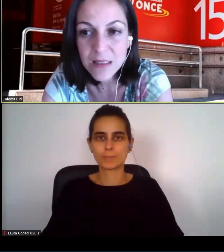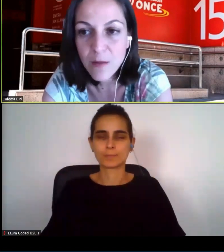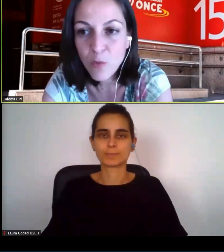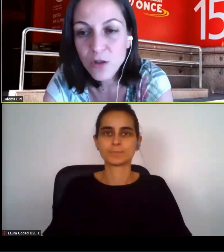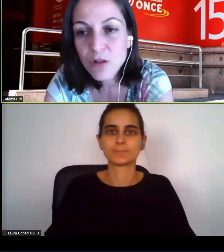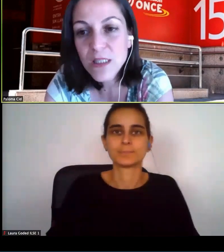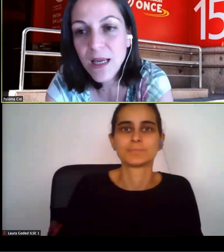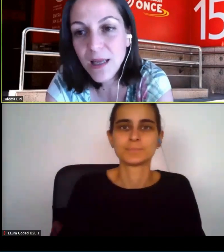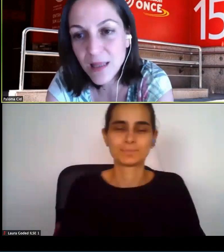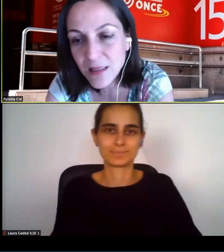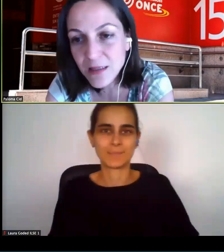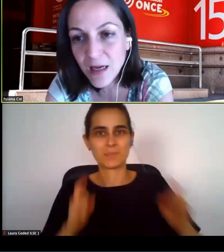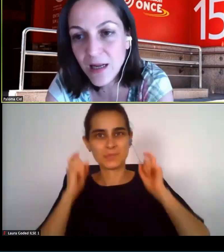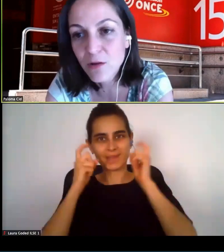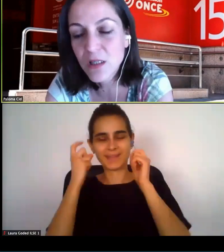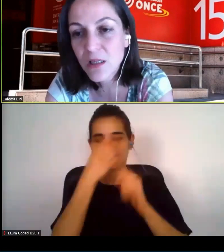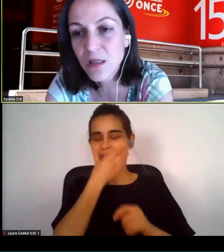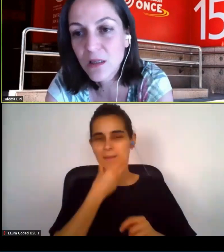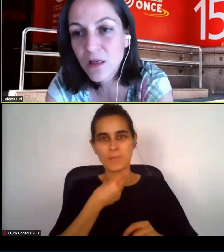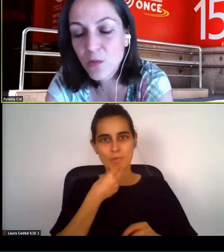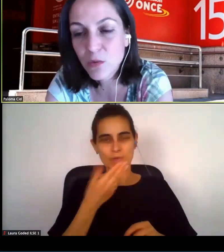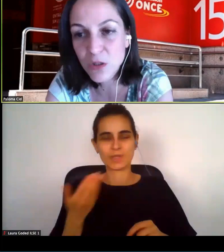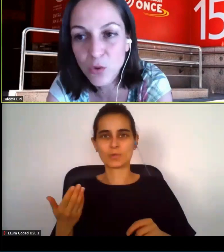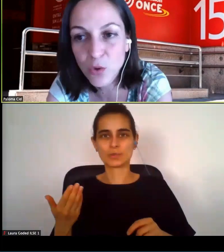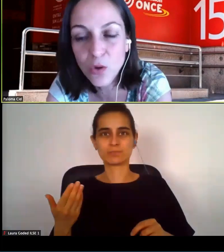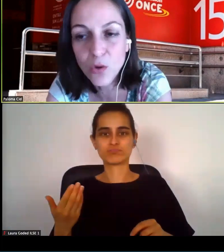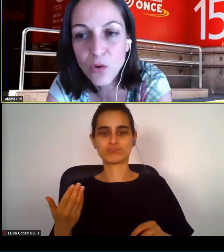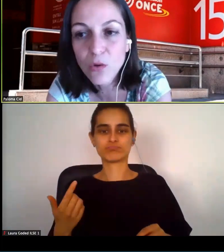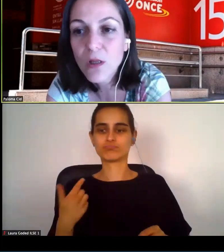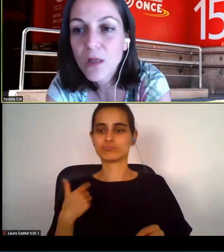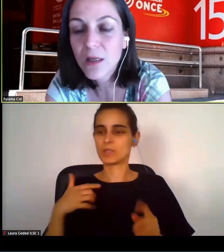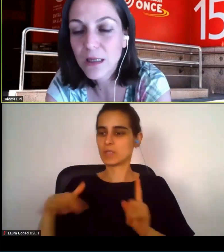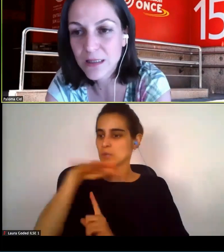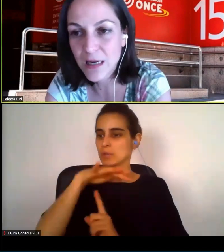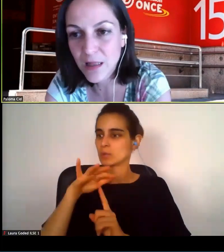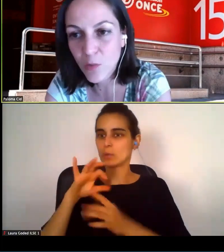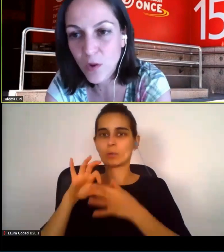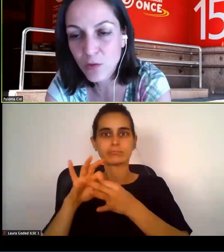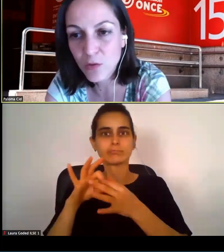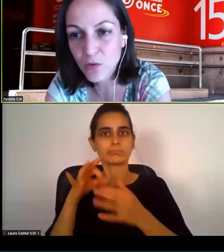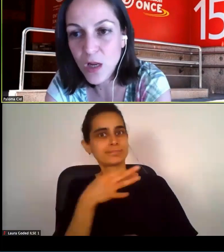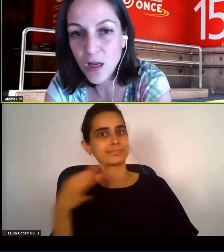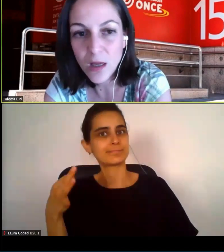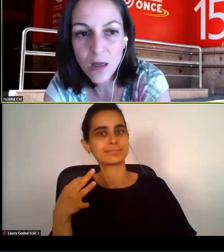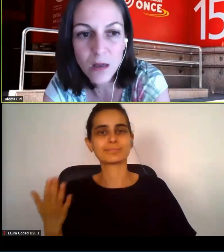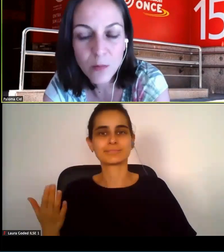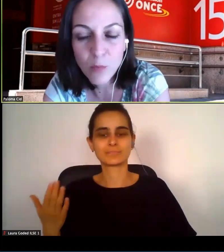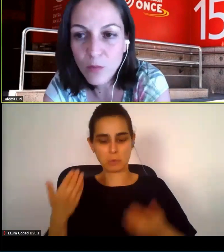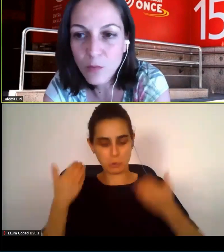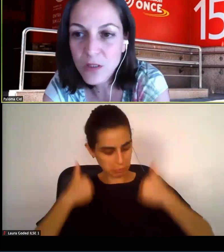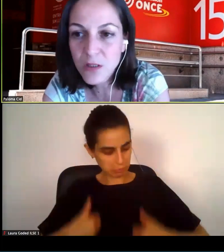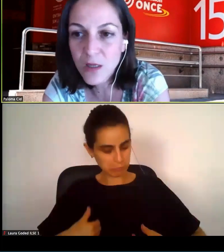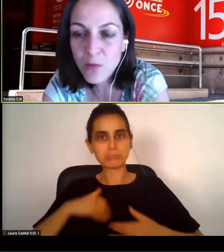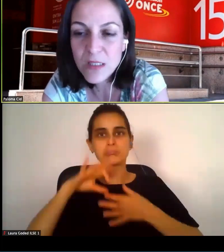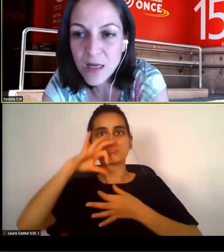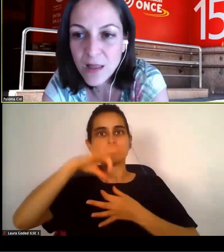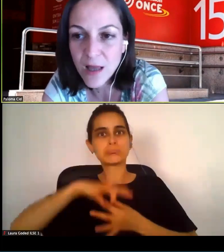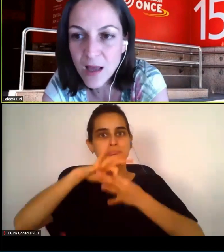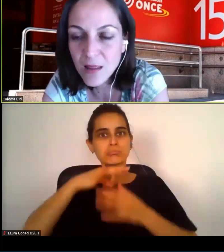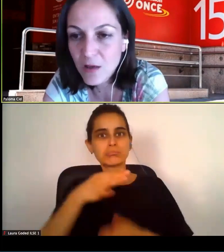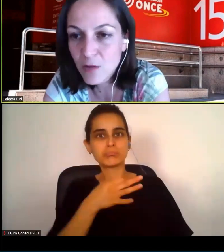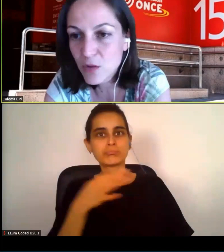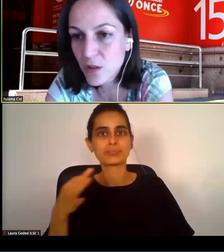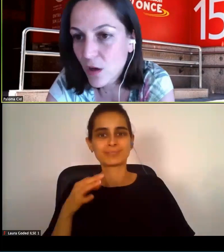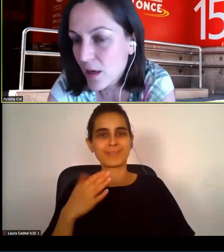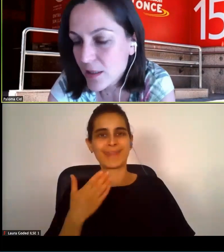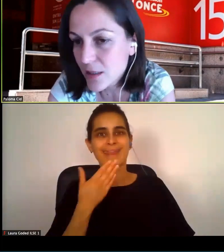que sean bonitos y que queden integrados en nuestro entorno, que sean adecuados bueno, pues, a nuestra edad,